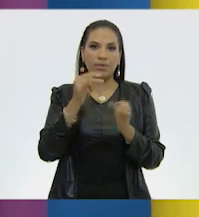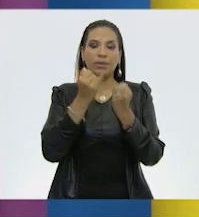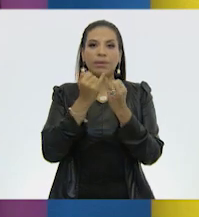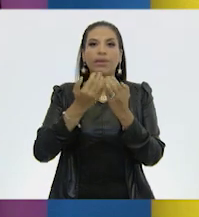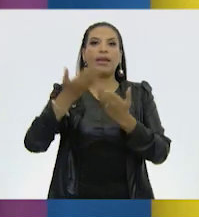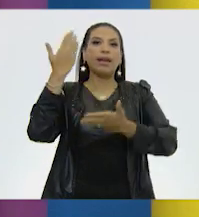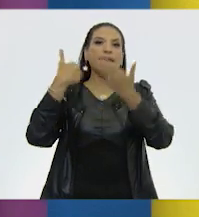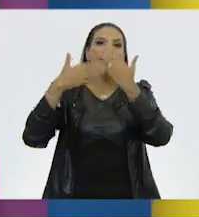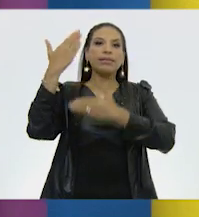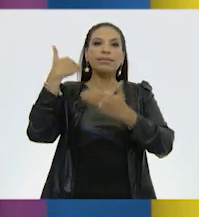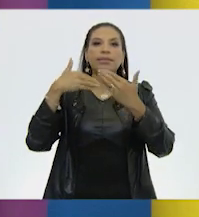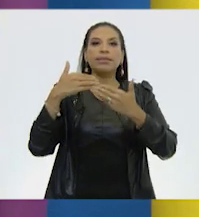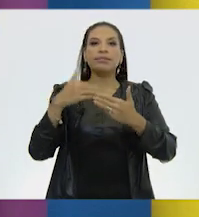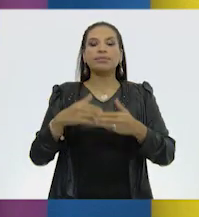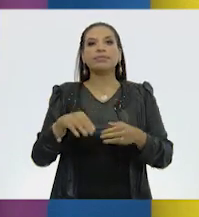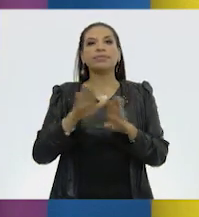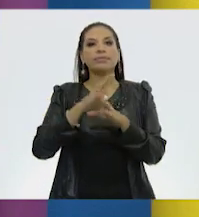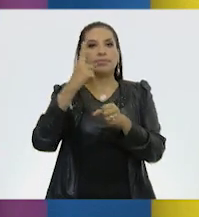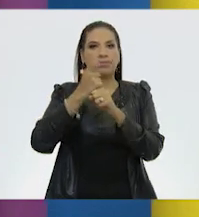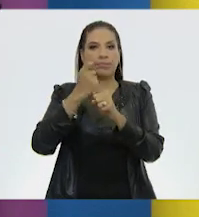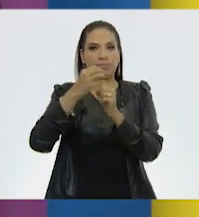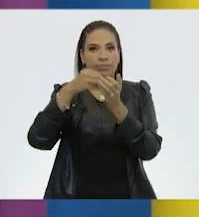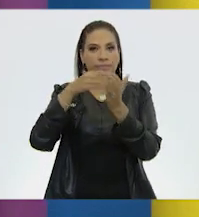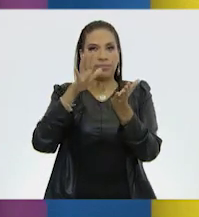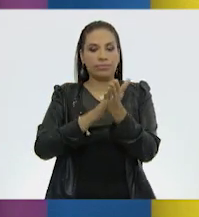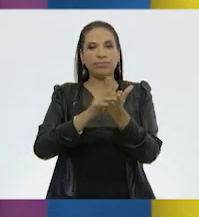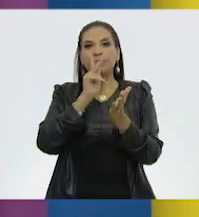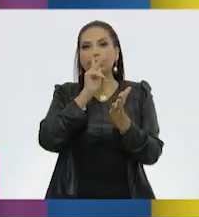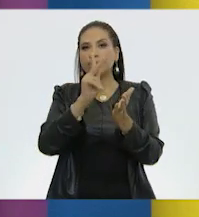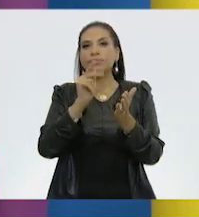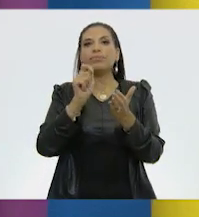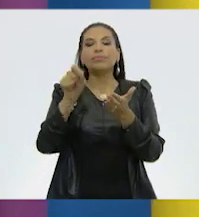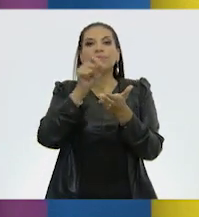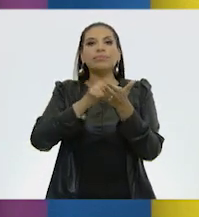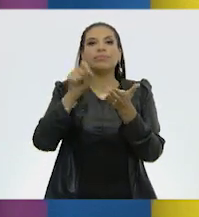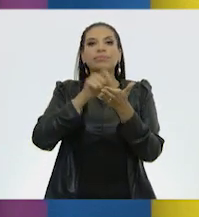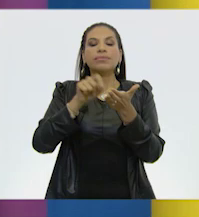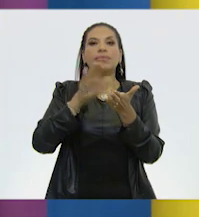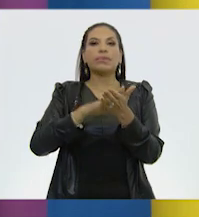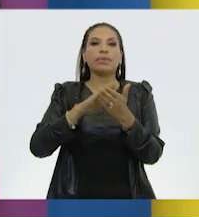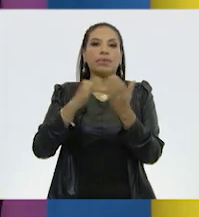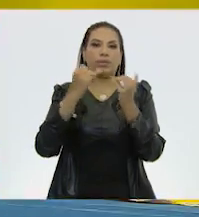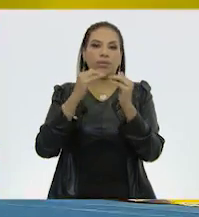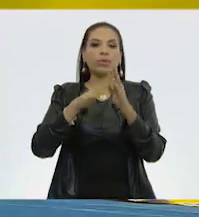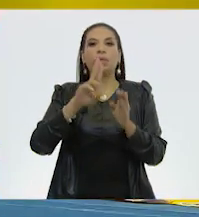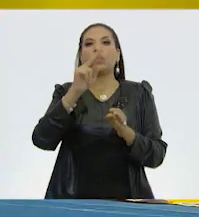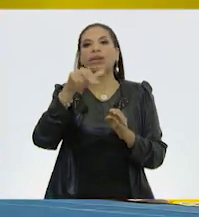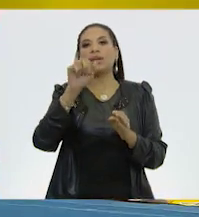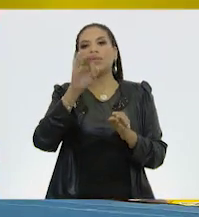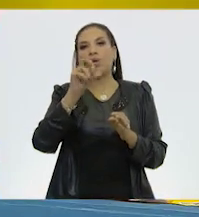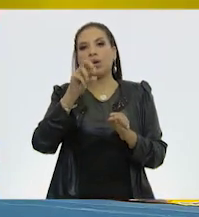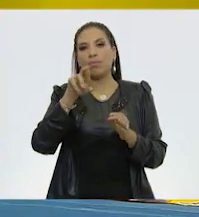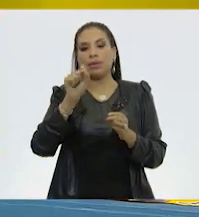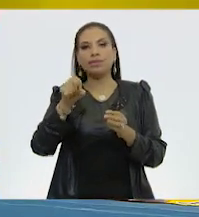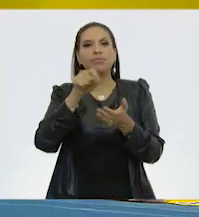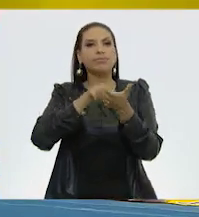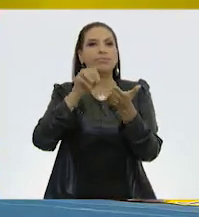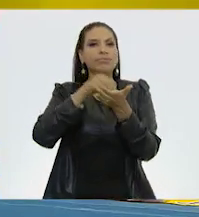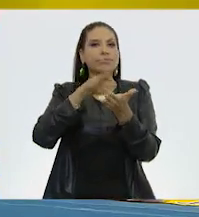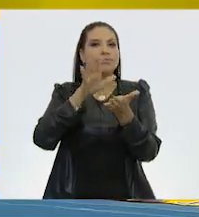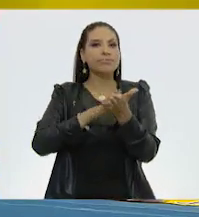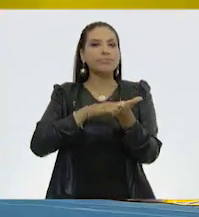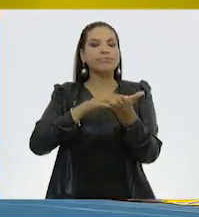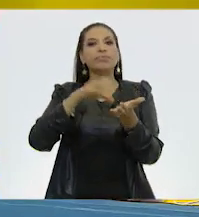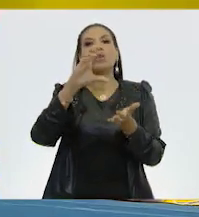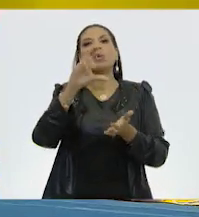las sesiones anteriores, los primeros registros de la palabra escrita fueron cuneiformes. Sí, los primeros registros de la historia